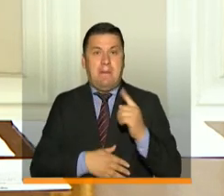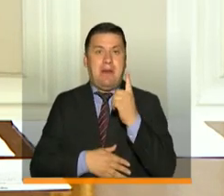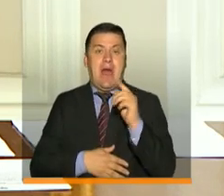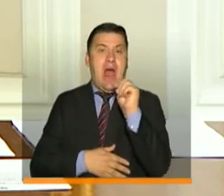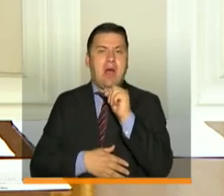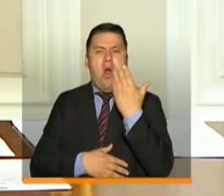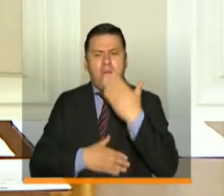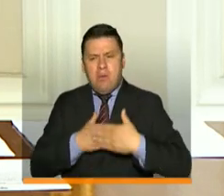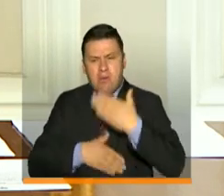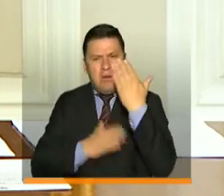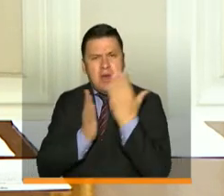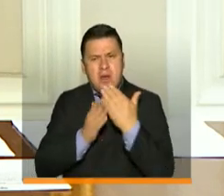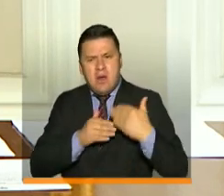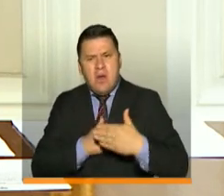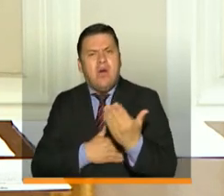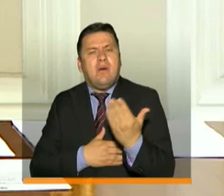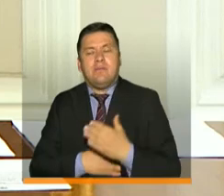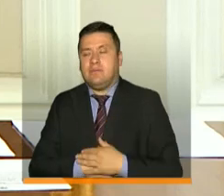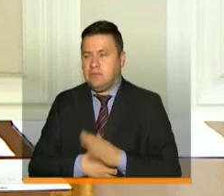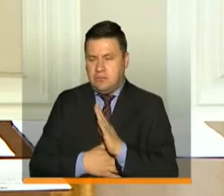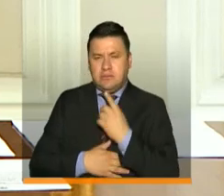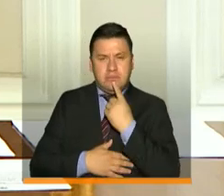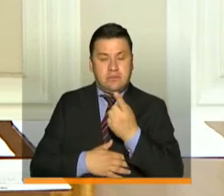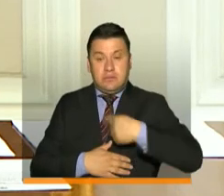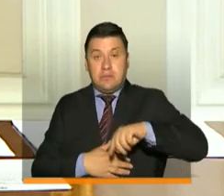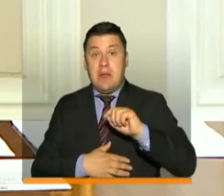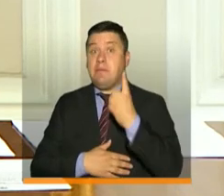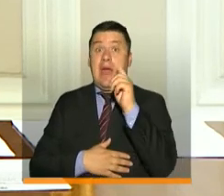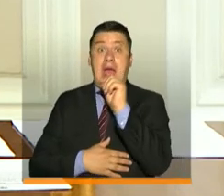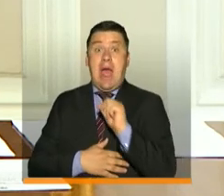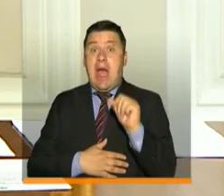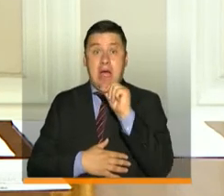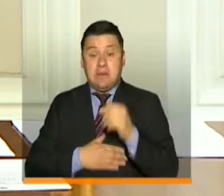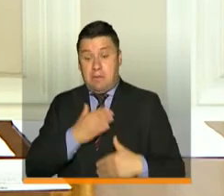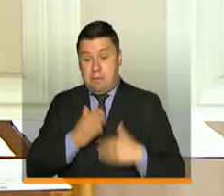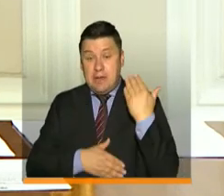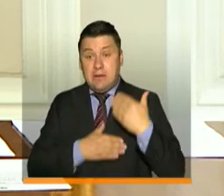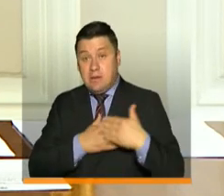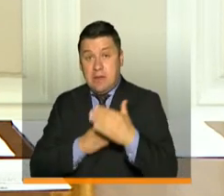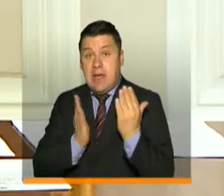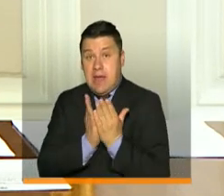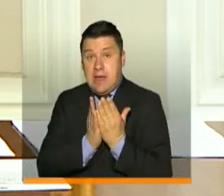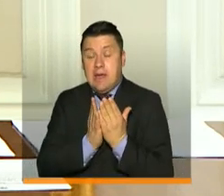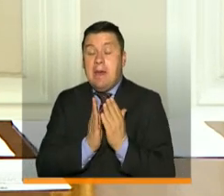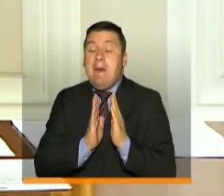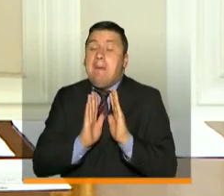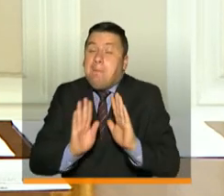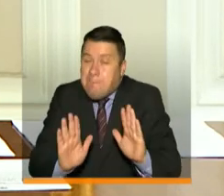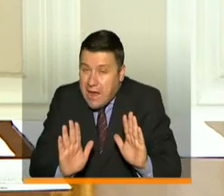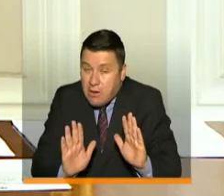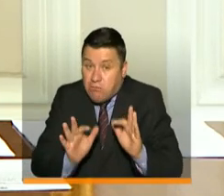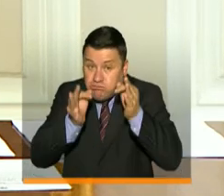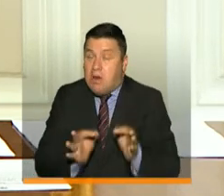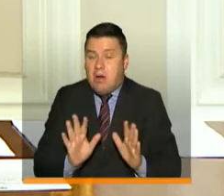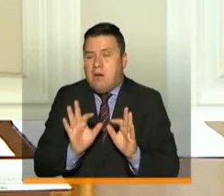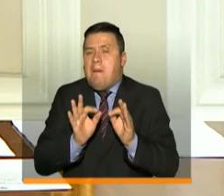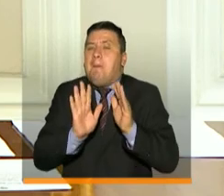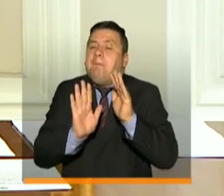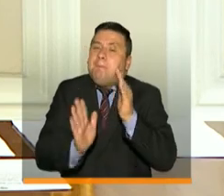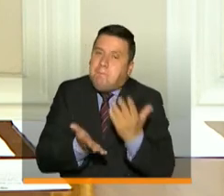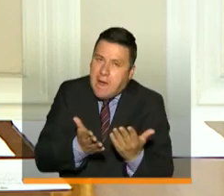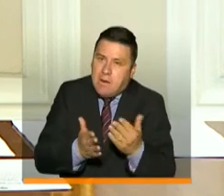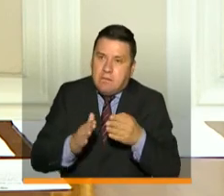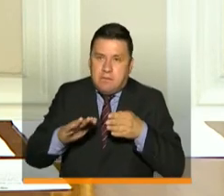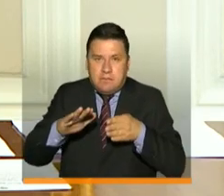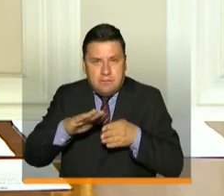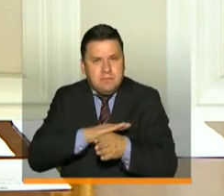1 de agosto? Nosotros siempre dijimos que a partir del 1 de agosto estaríamos contemplando primero la